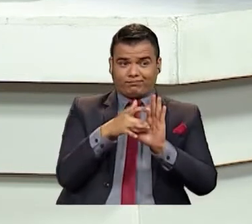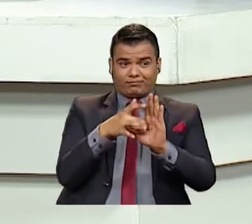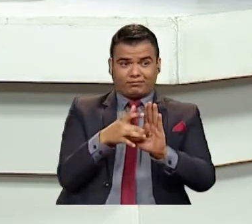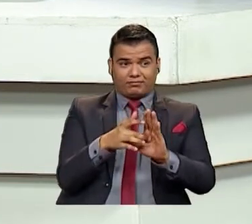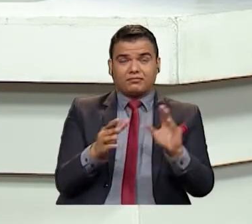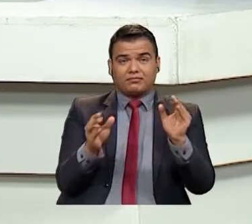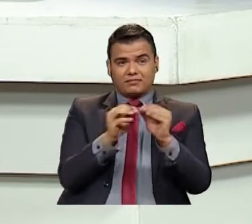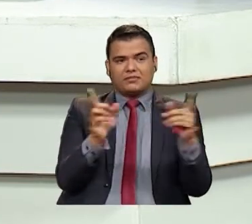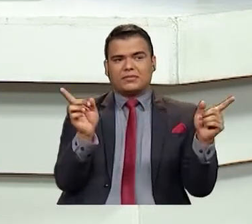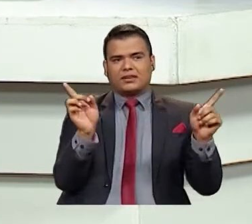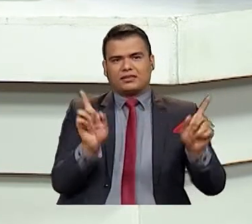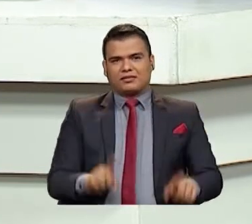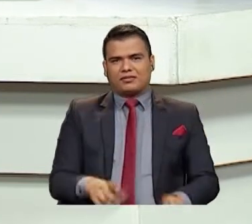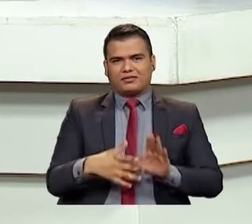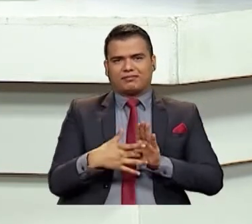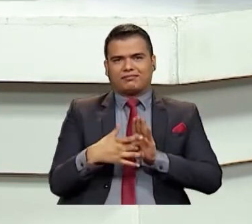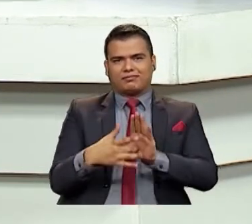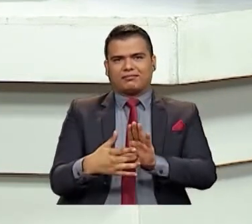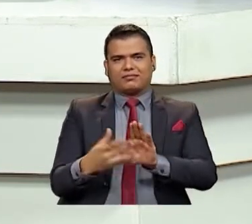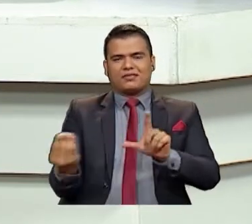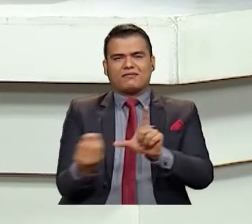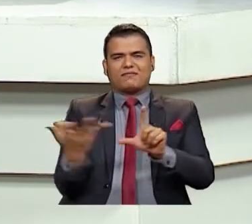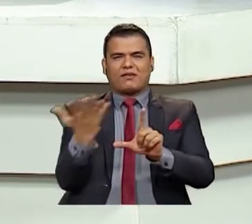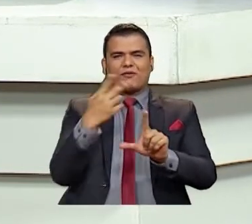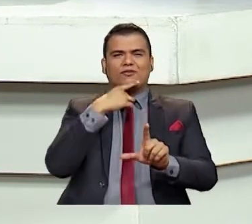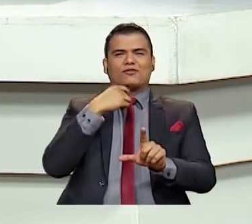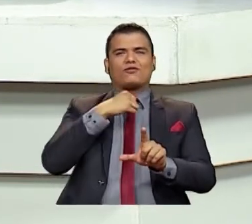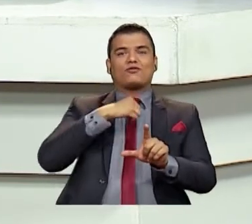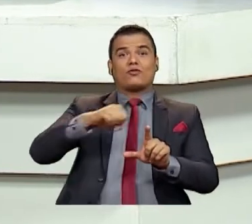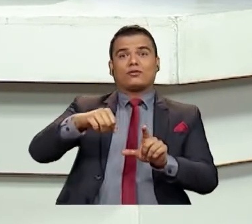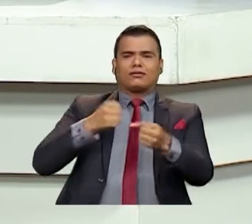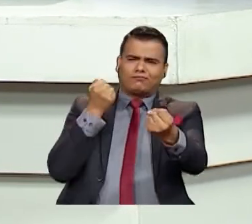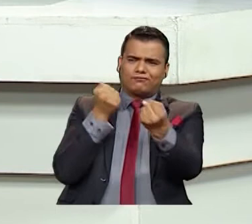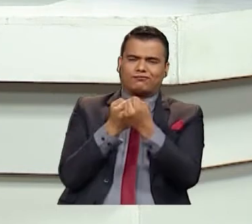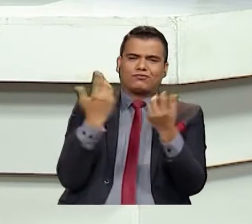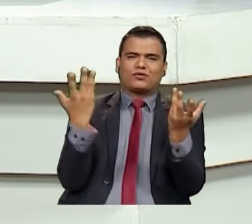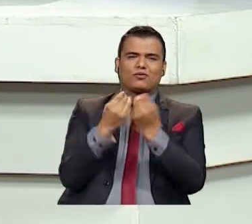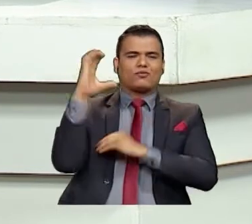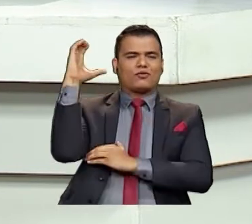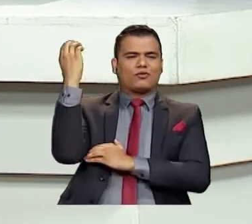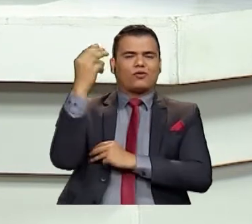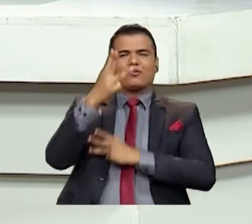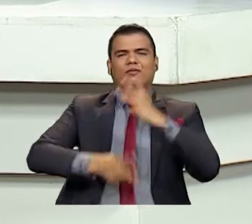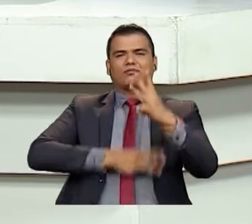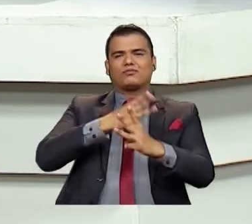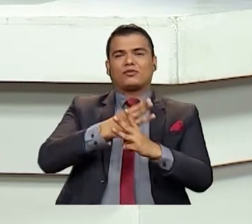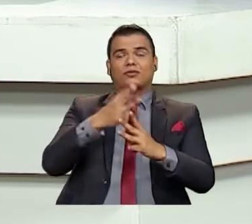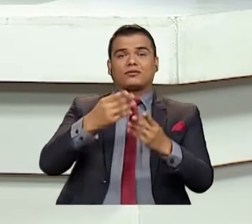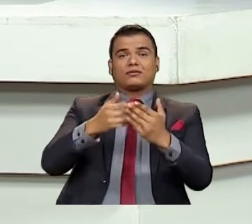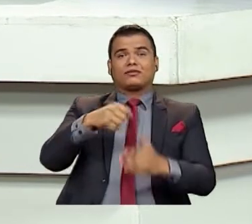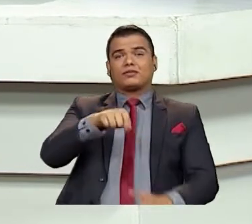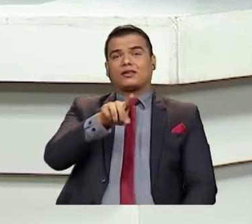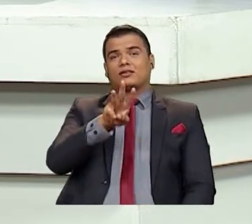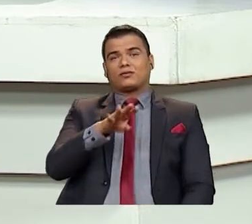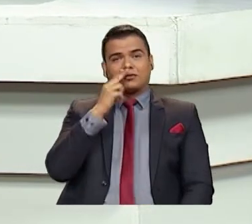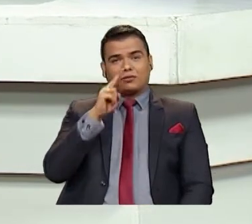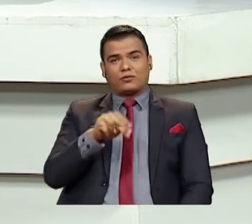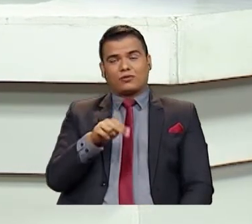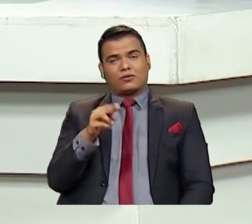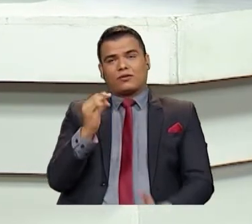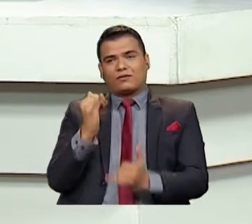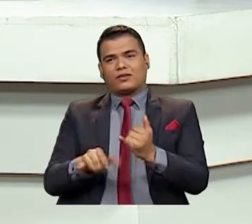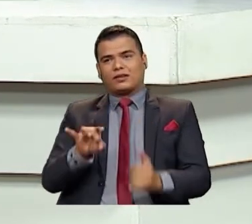noche, y también estaremos en vivo y en directo en Rusia, en Kazán, acompañando a la Selección Colombia en el Mundial, que arranca el 14 y termina el 15,